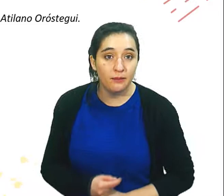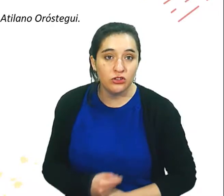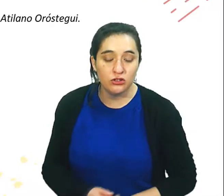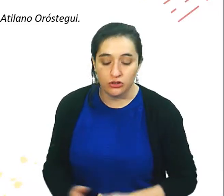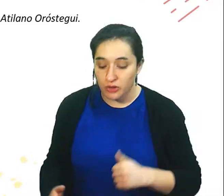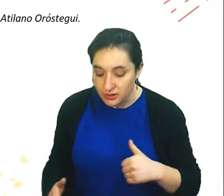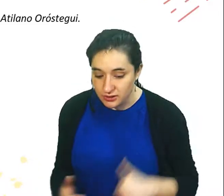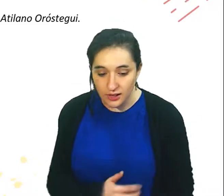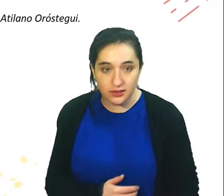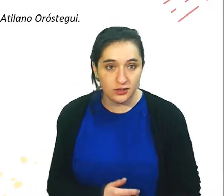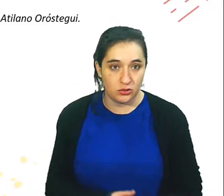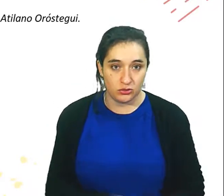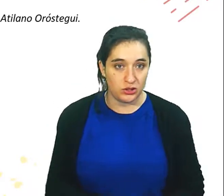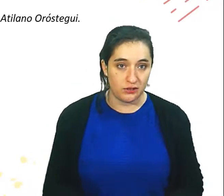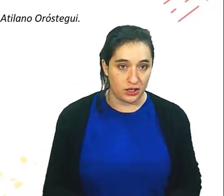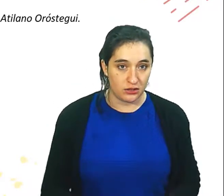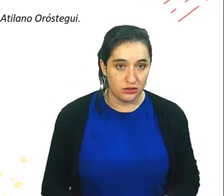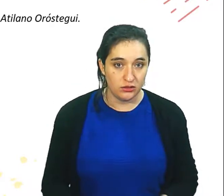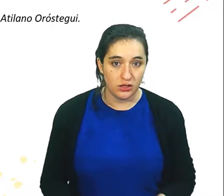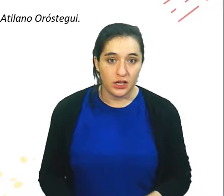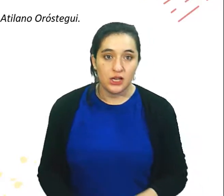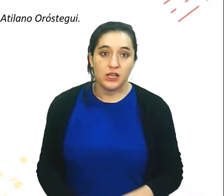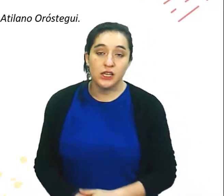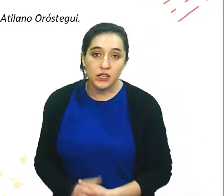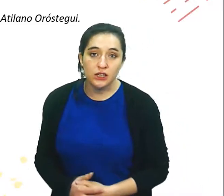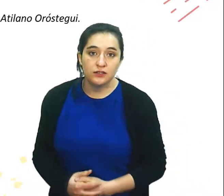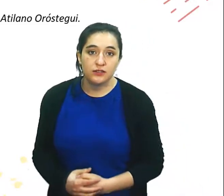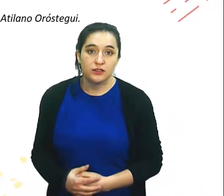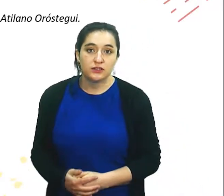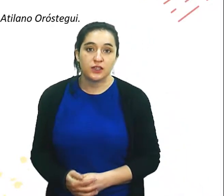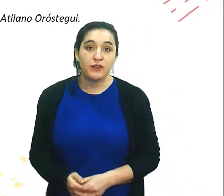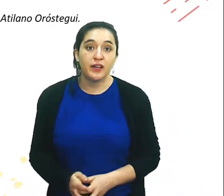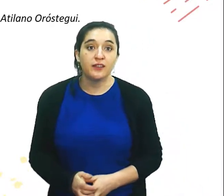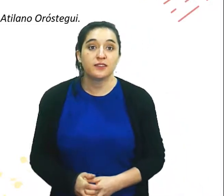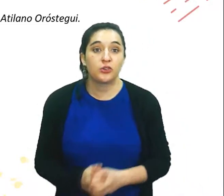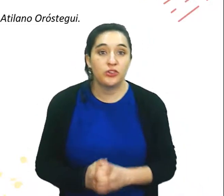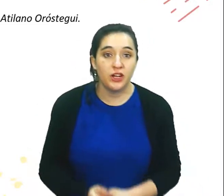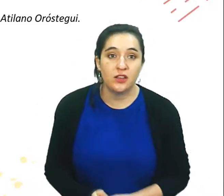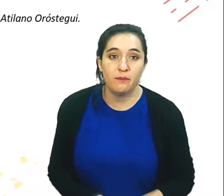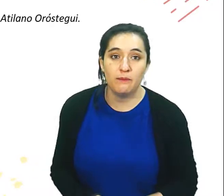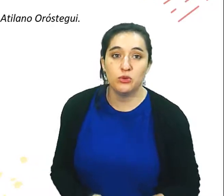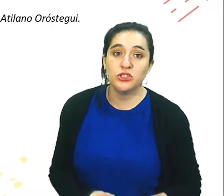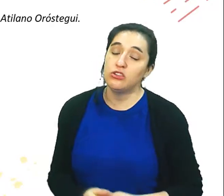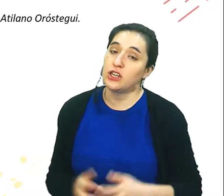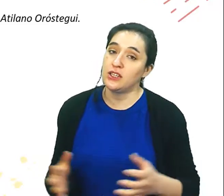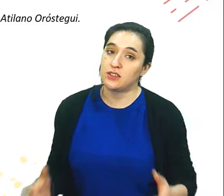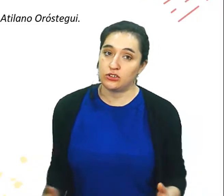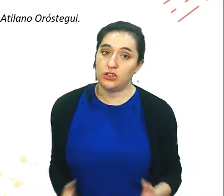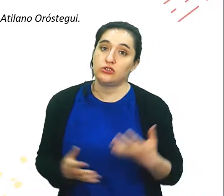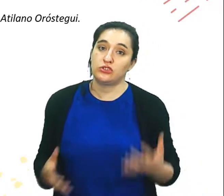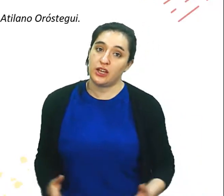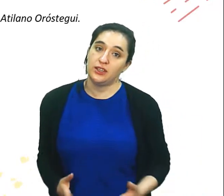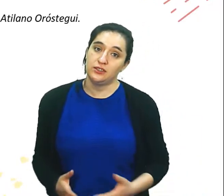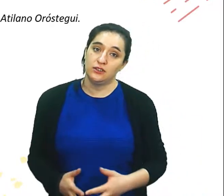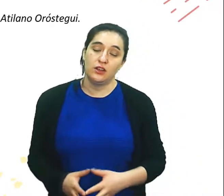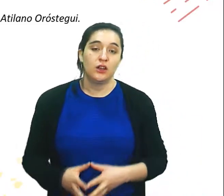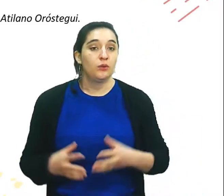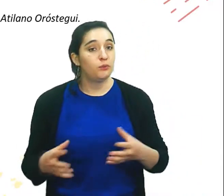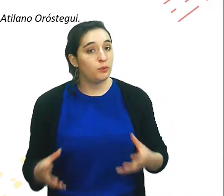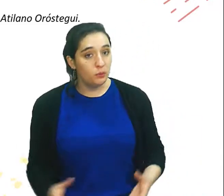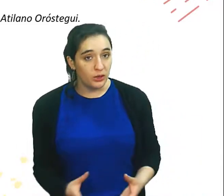el parlamento no está haciendo su trabajo y se van a desarrollar también muchas organizaciones